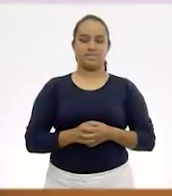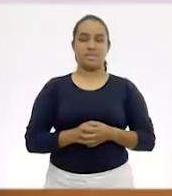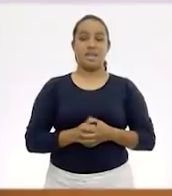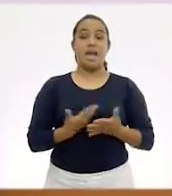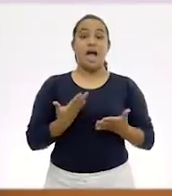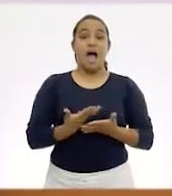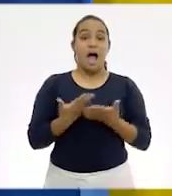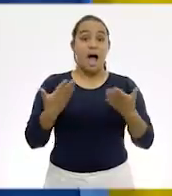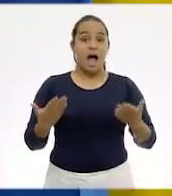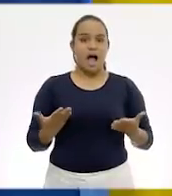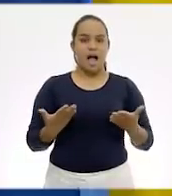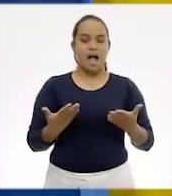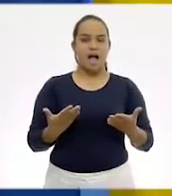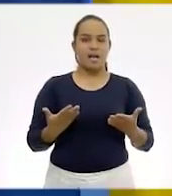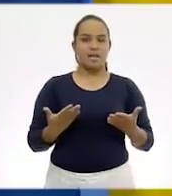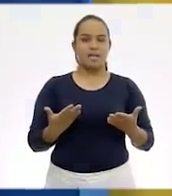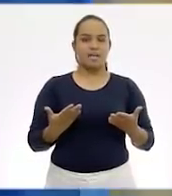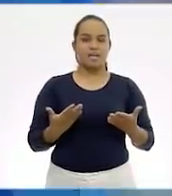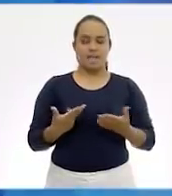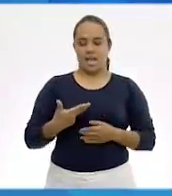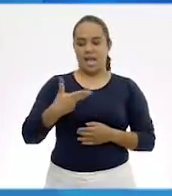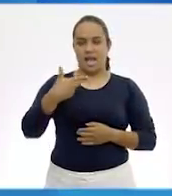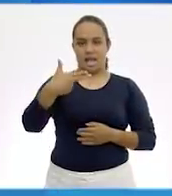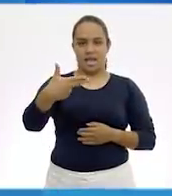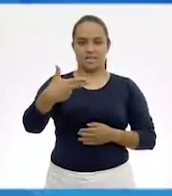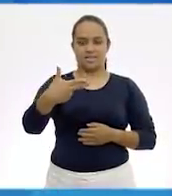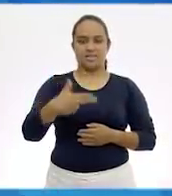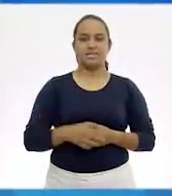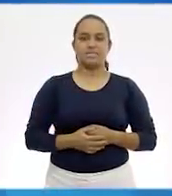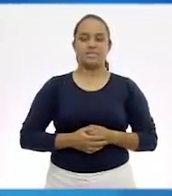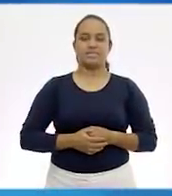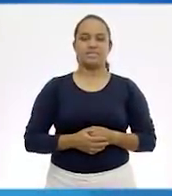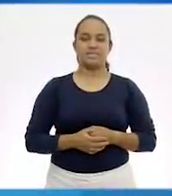Ahora vamos con el inciso H.